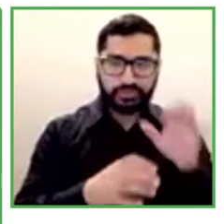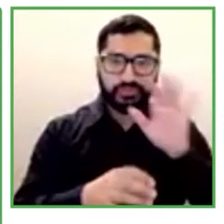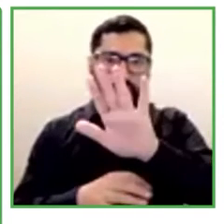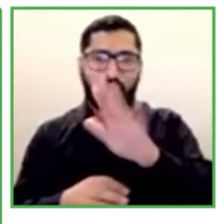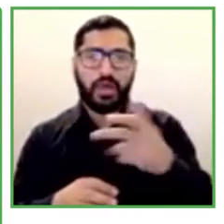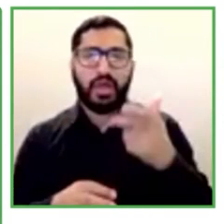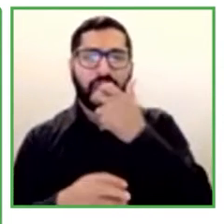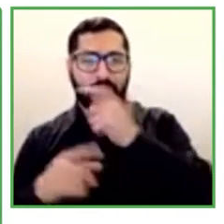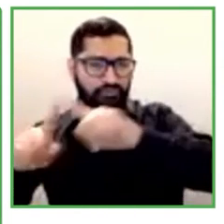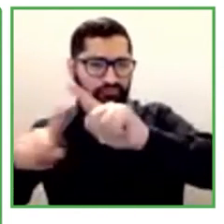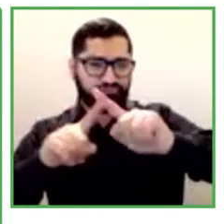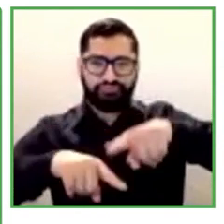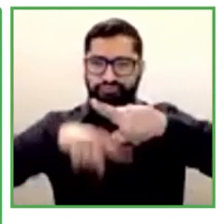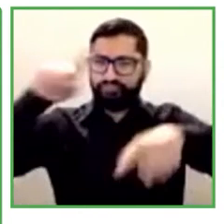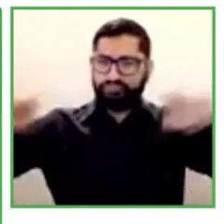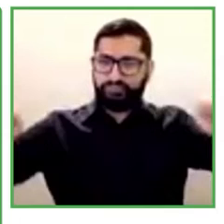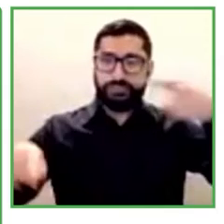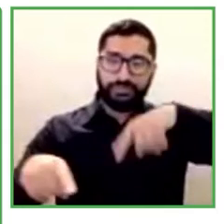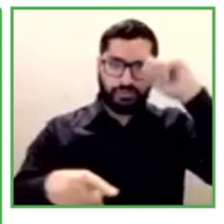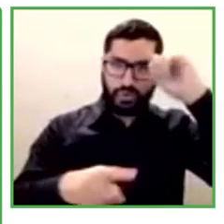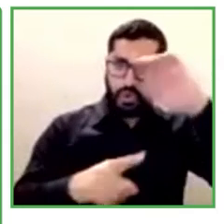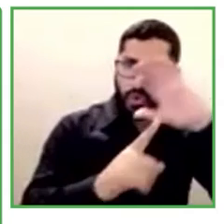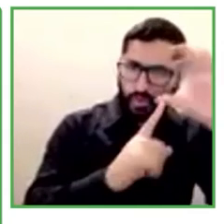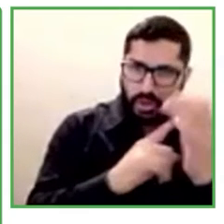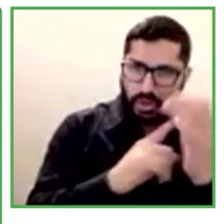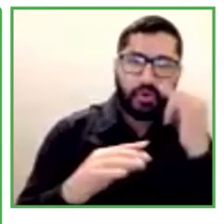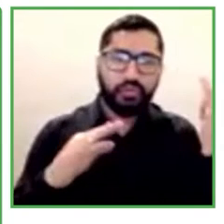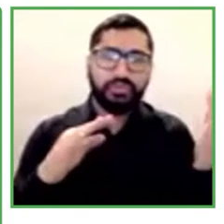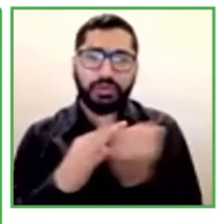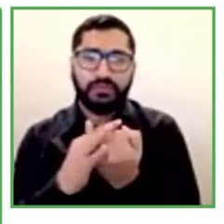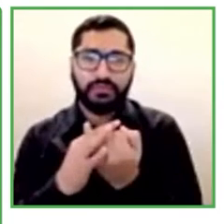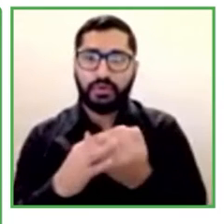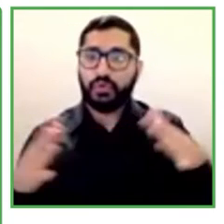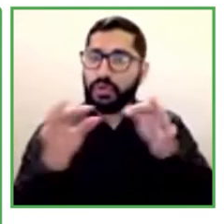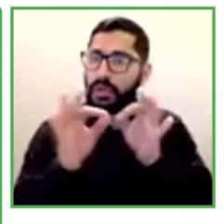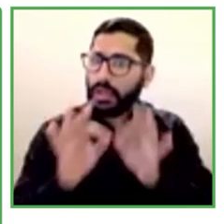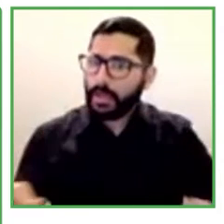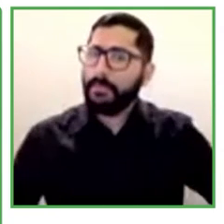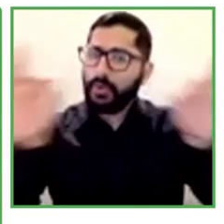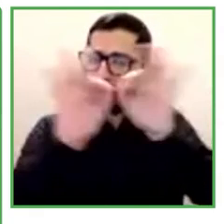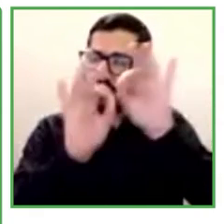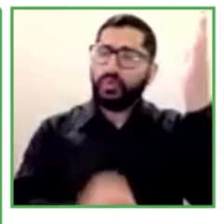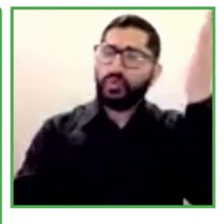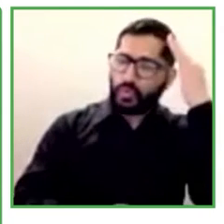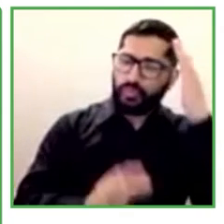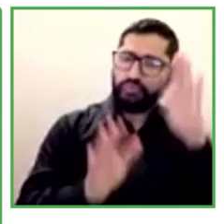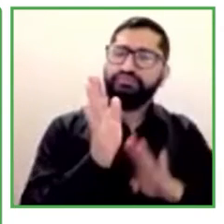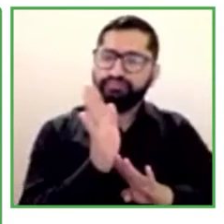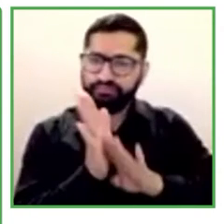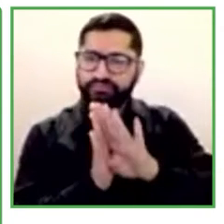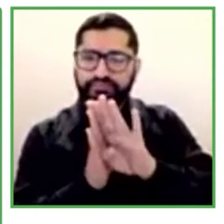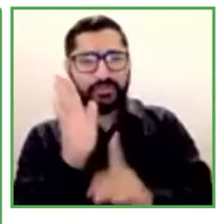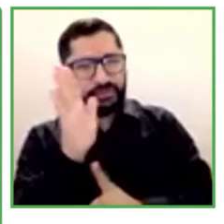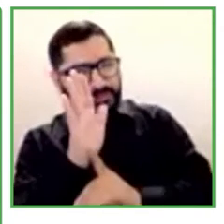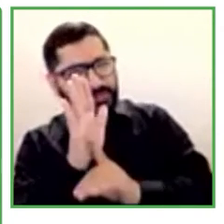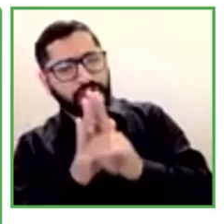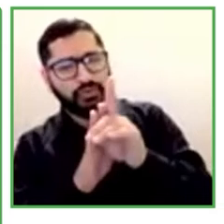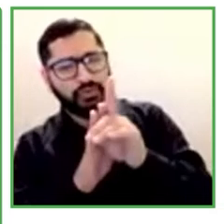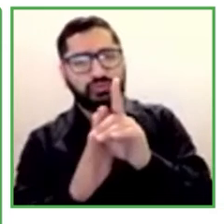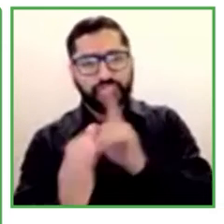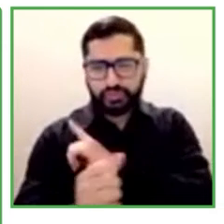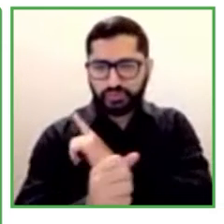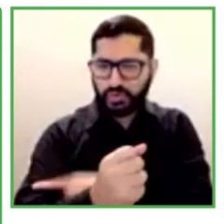fundamental para que ellos puedan desarrollar todo su potencial. Y los principios sobre los que se basa nuestra gestión de la diversidad es